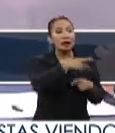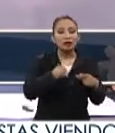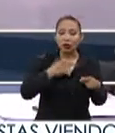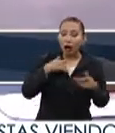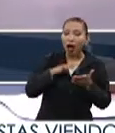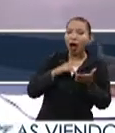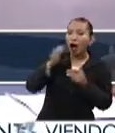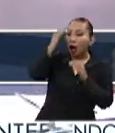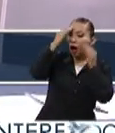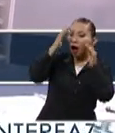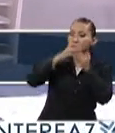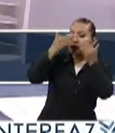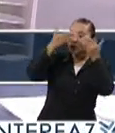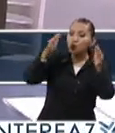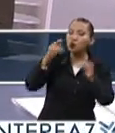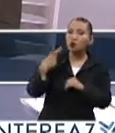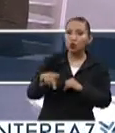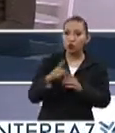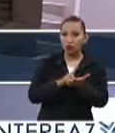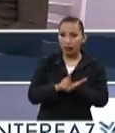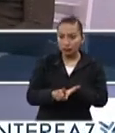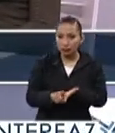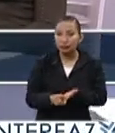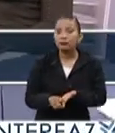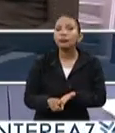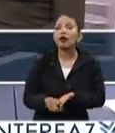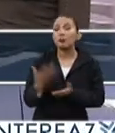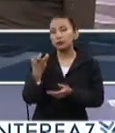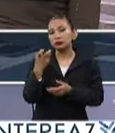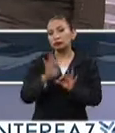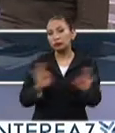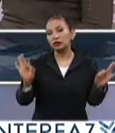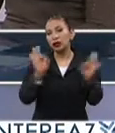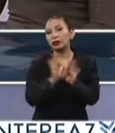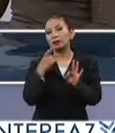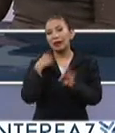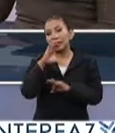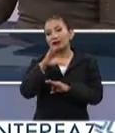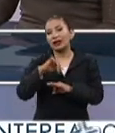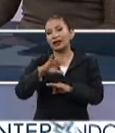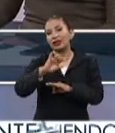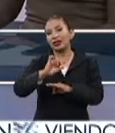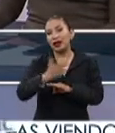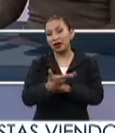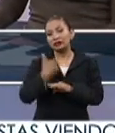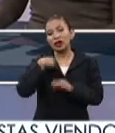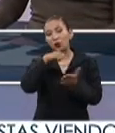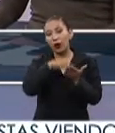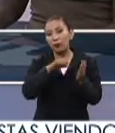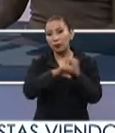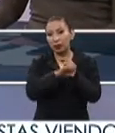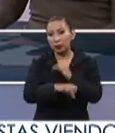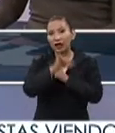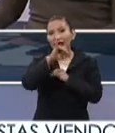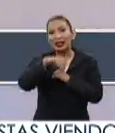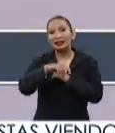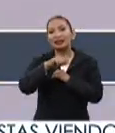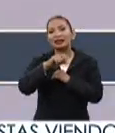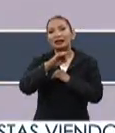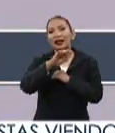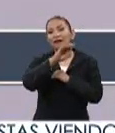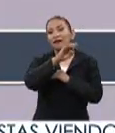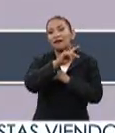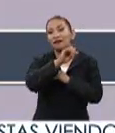más informada. En ese sentido es fundamental para la Comisión Nacional espacios como Interfaz donde